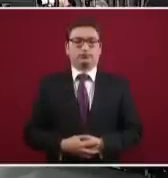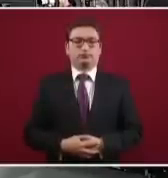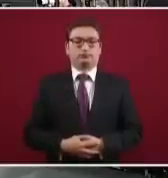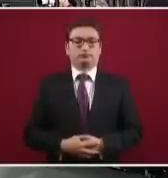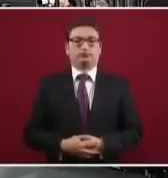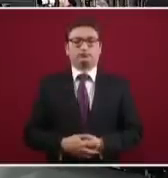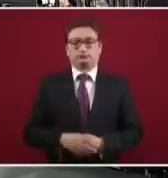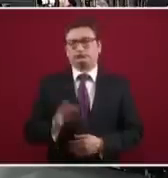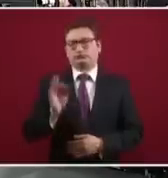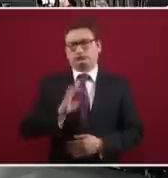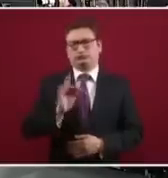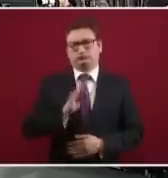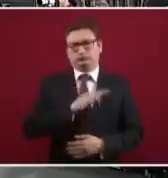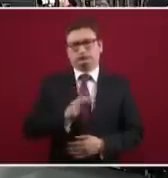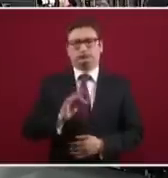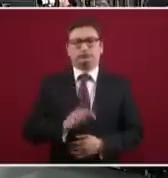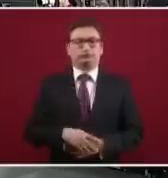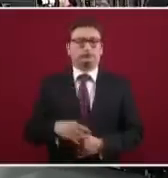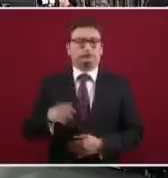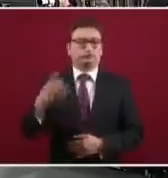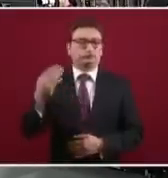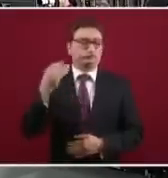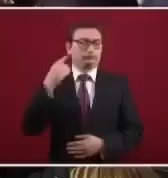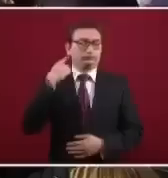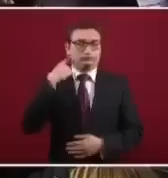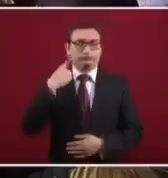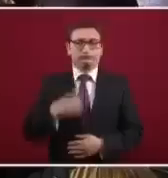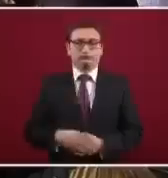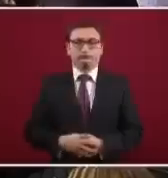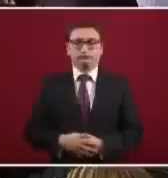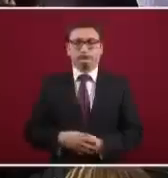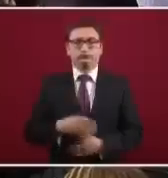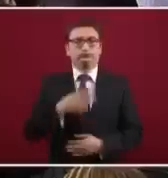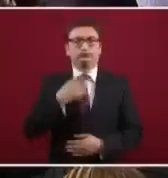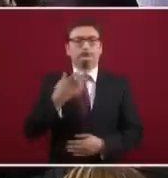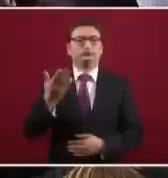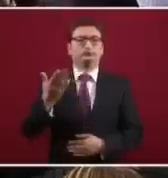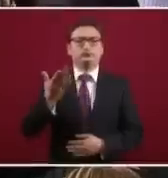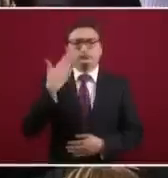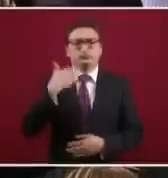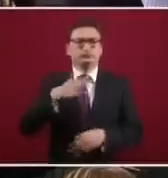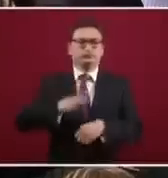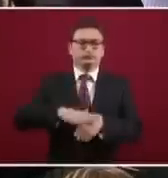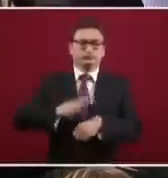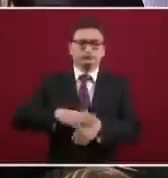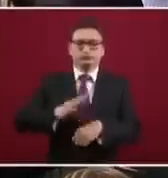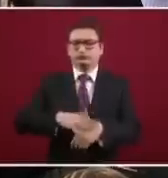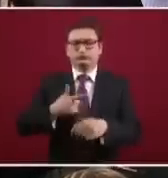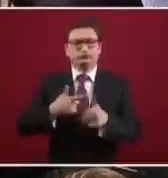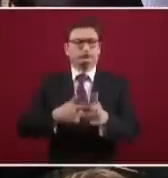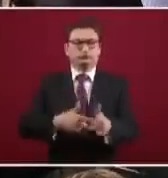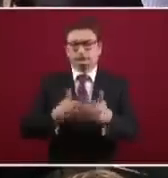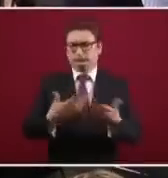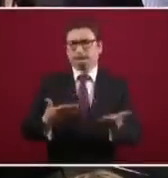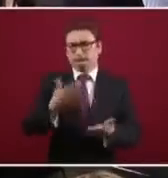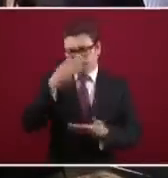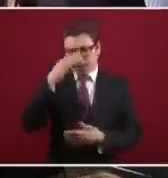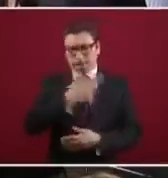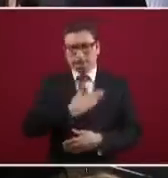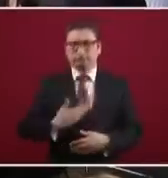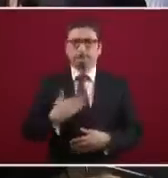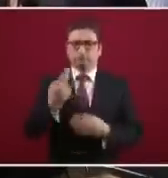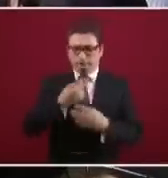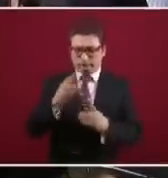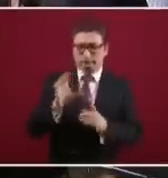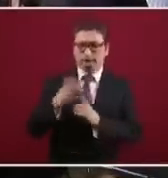Ah, puede ser. O sea, hay muchas recomendaciones, hay recomendaciones que también dice el presidente. Necesitamos una comisión de